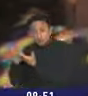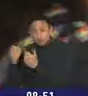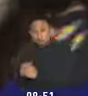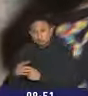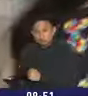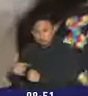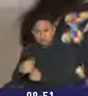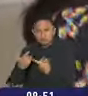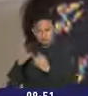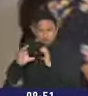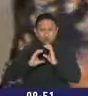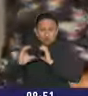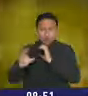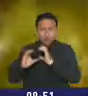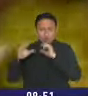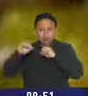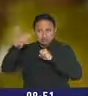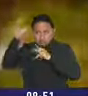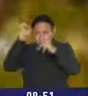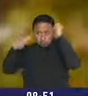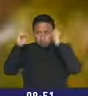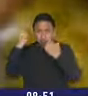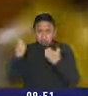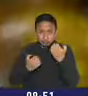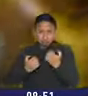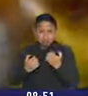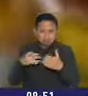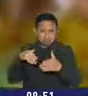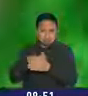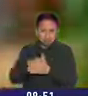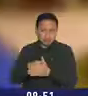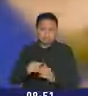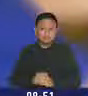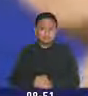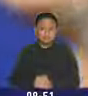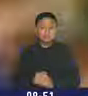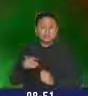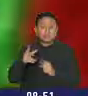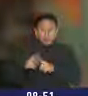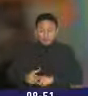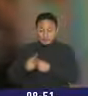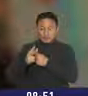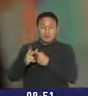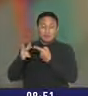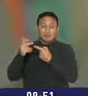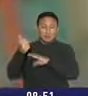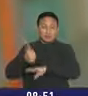identificación, comunicación y recepción de emociones. El instrumento será el punto de partida, según las